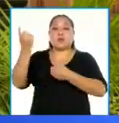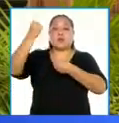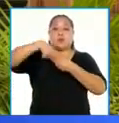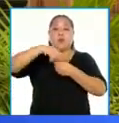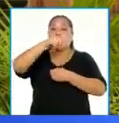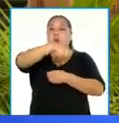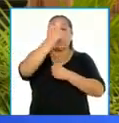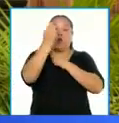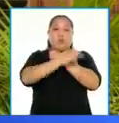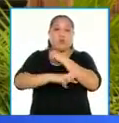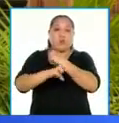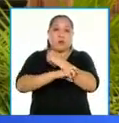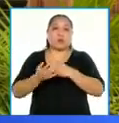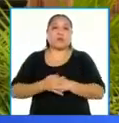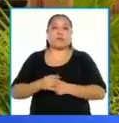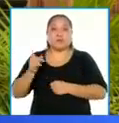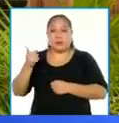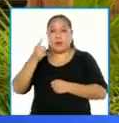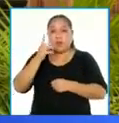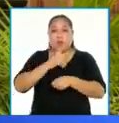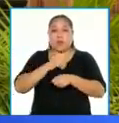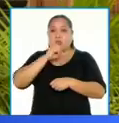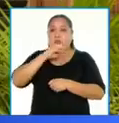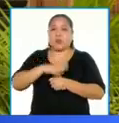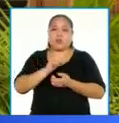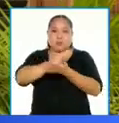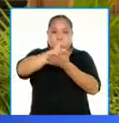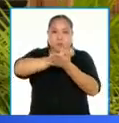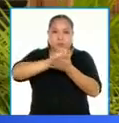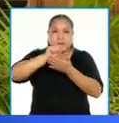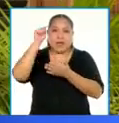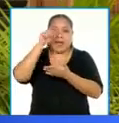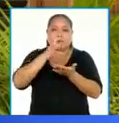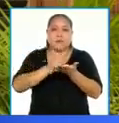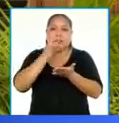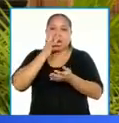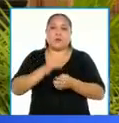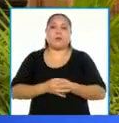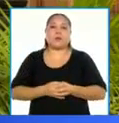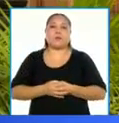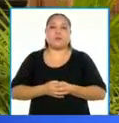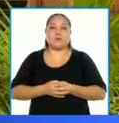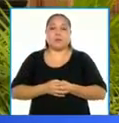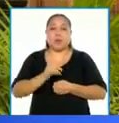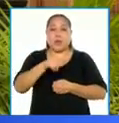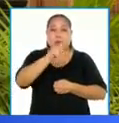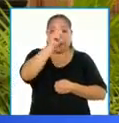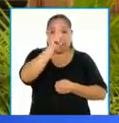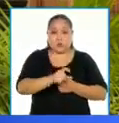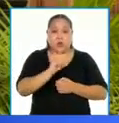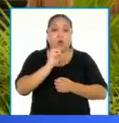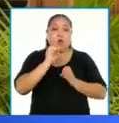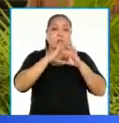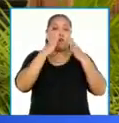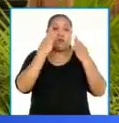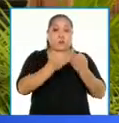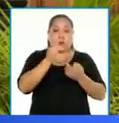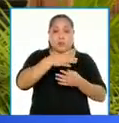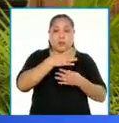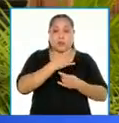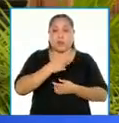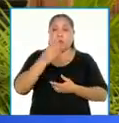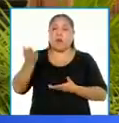otro país, entonces él prescribe ese medicamento. La persona o la familia interesada puede